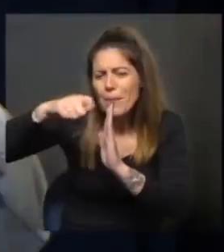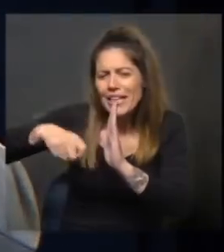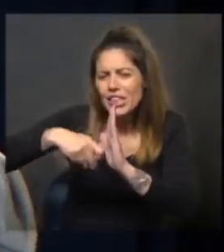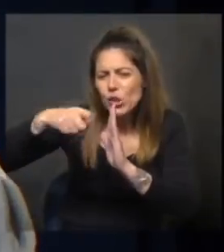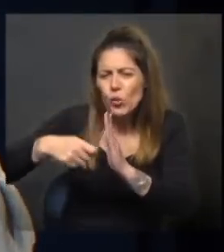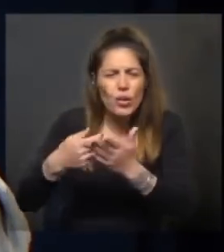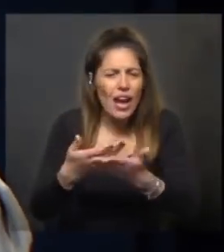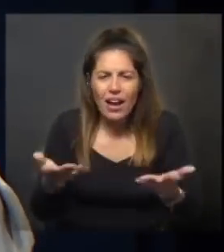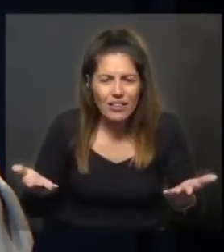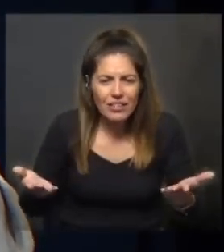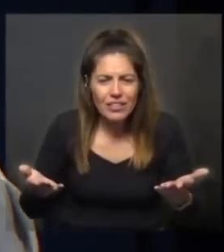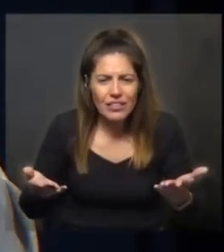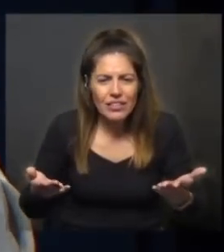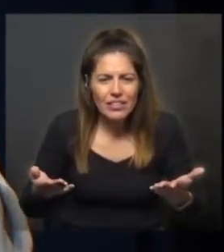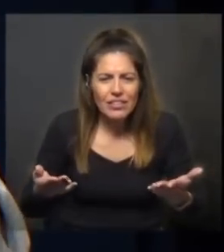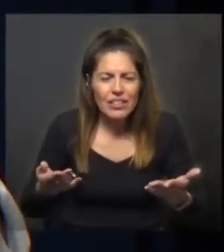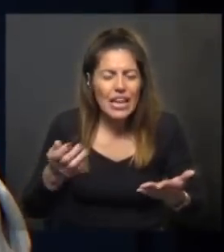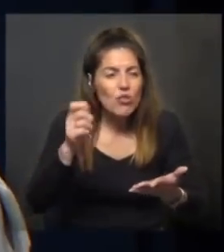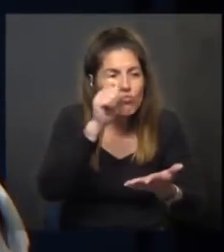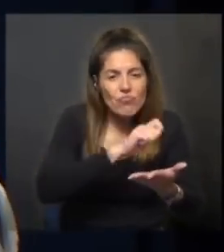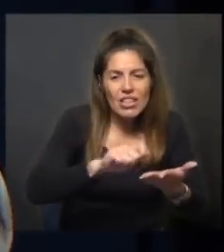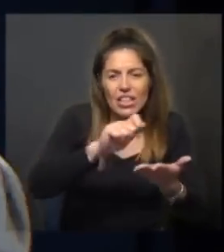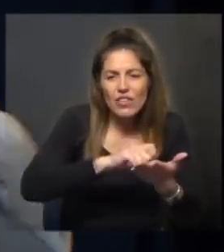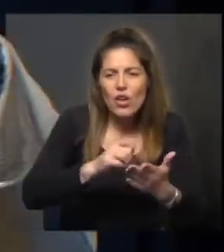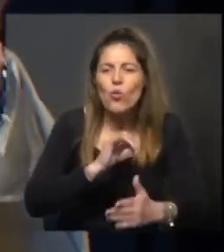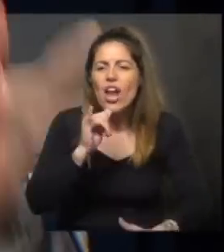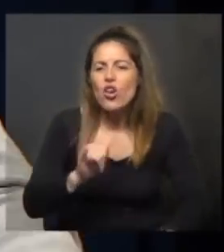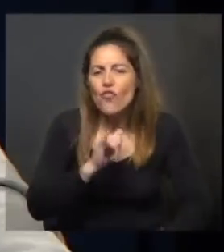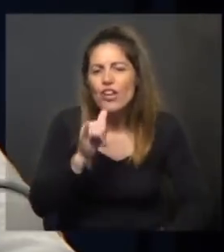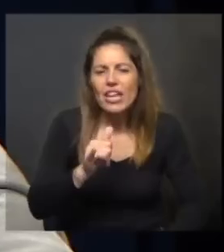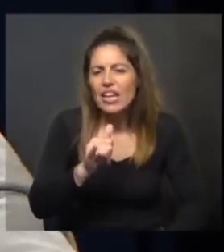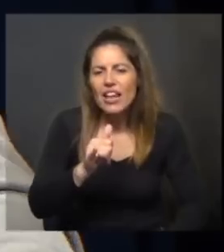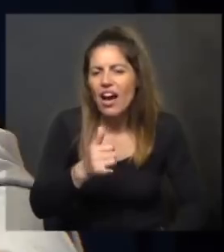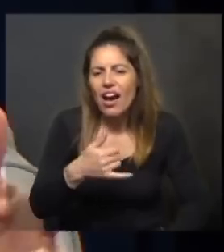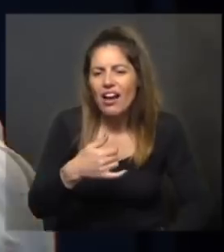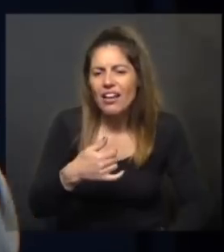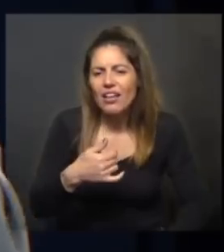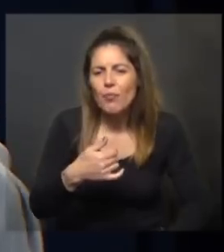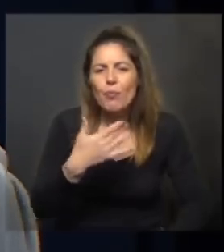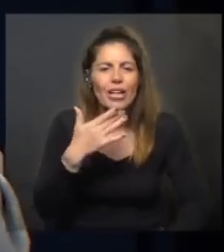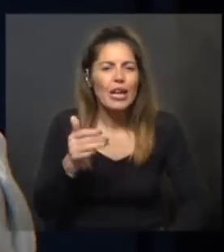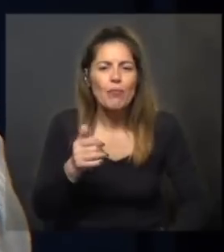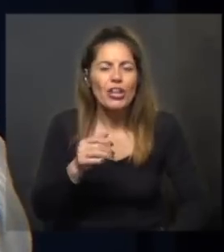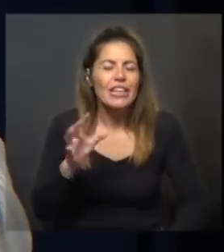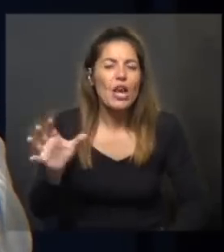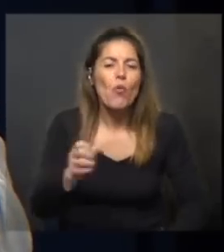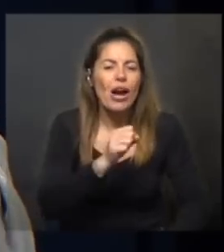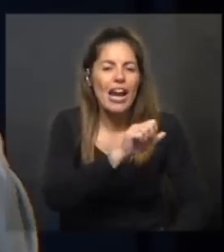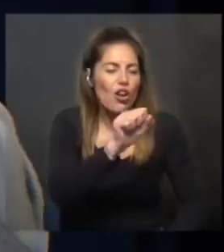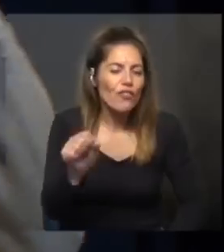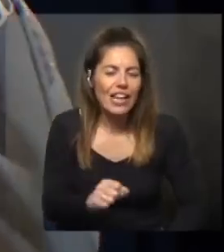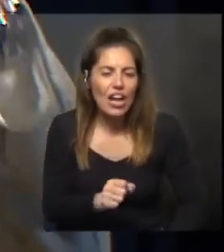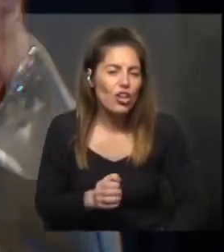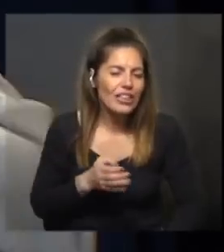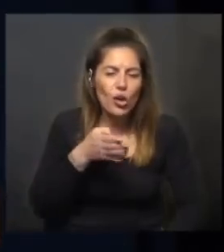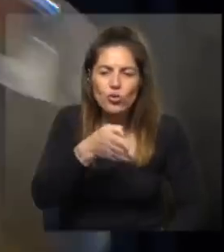camille que escriba una novela y tiene que ir a buscar a los a los africanos que están cruzando el Mediterráneo y